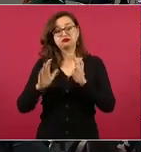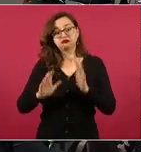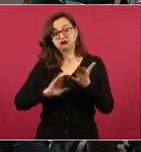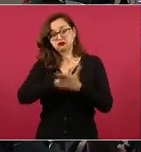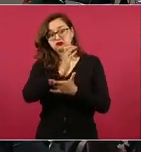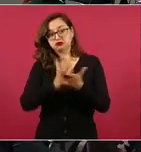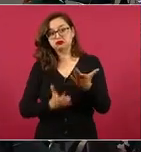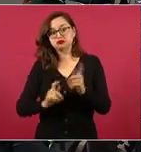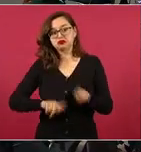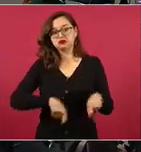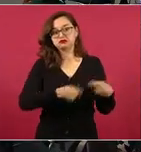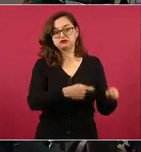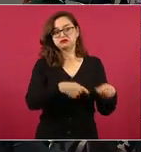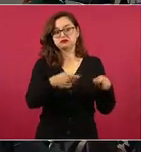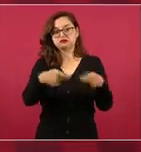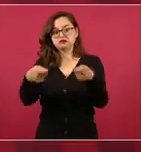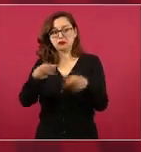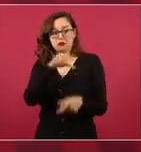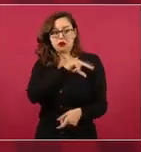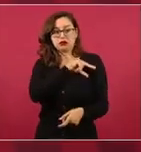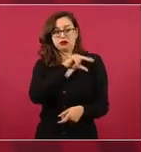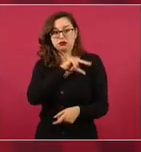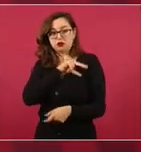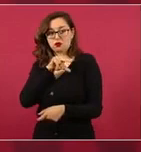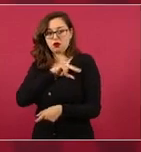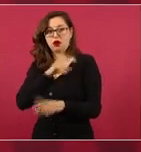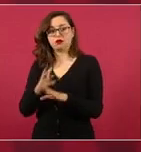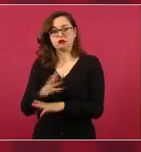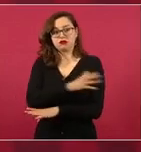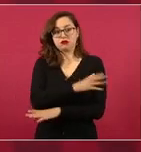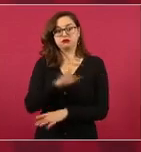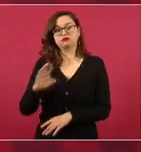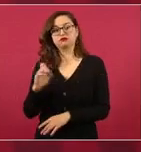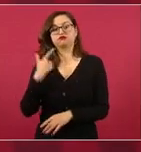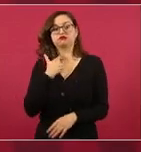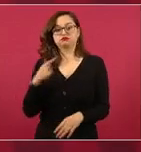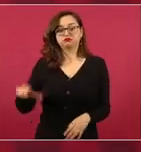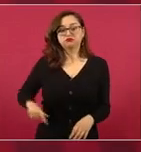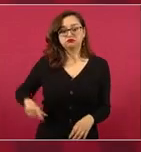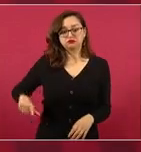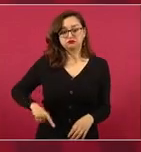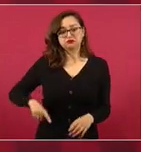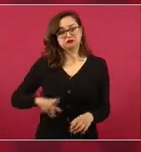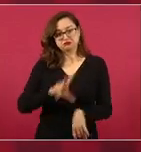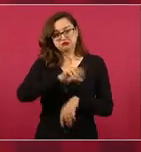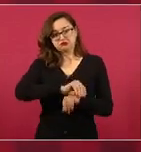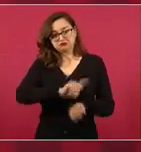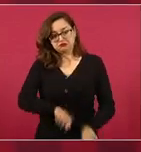Hay ciertas diferencias. La primera ronda que entregaron,